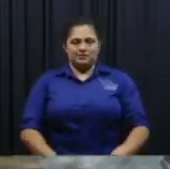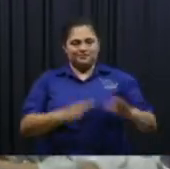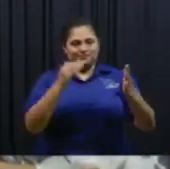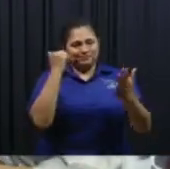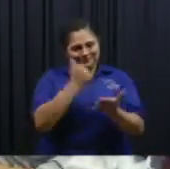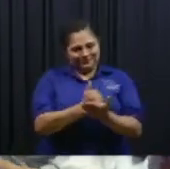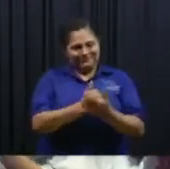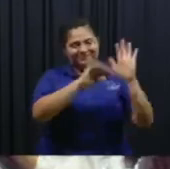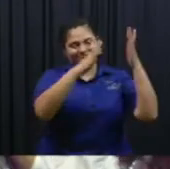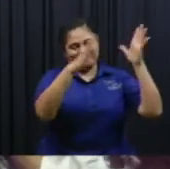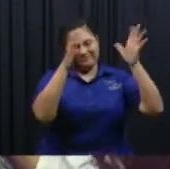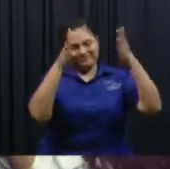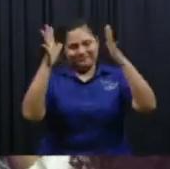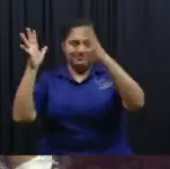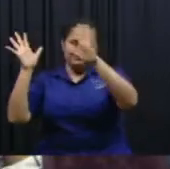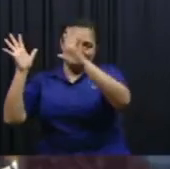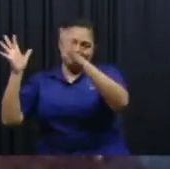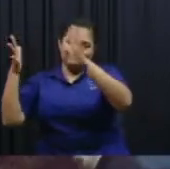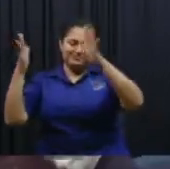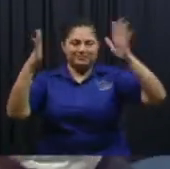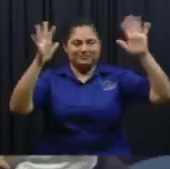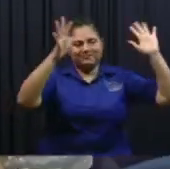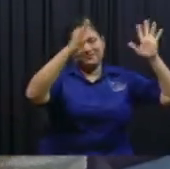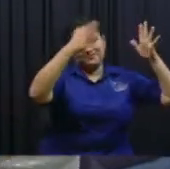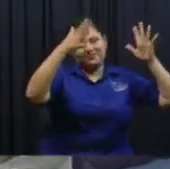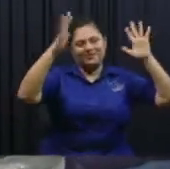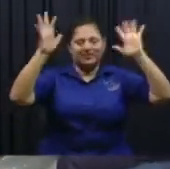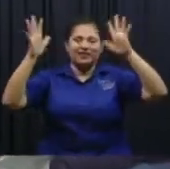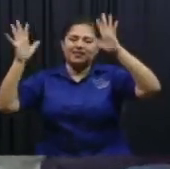Aleluya denle un aplauso a Rey bendito